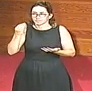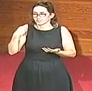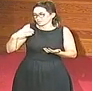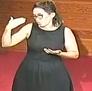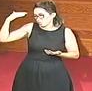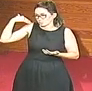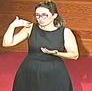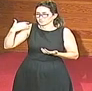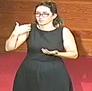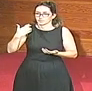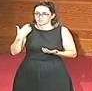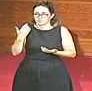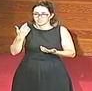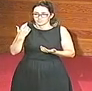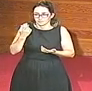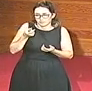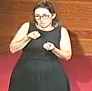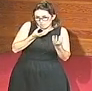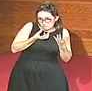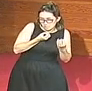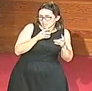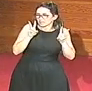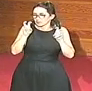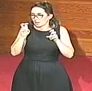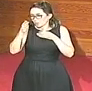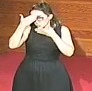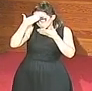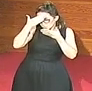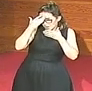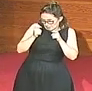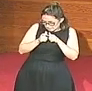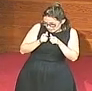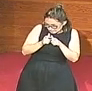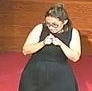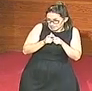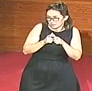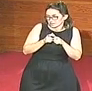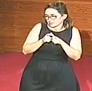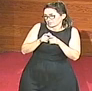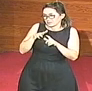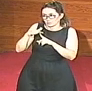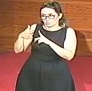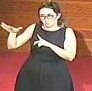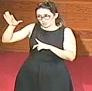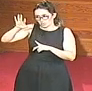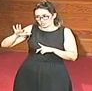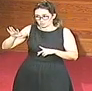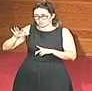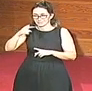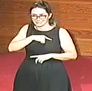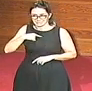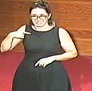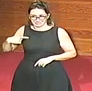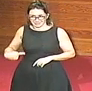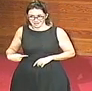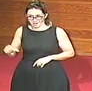Leaks, ¿no? con lo que está sufriendo la minoría musulmana en Xinjiang, en un territorio del oeste de China, que ahí, pues eso